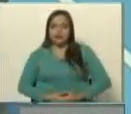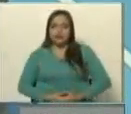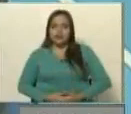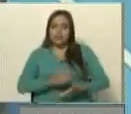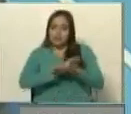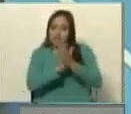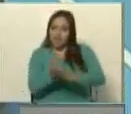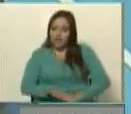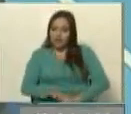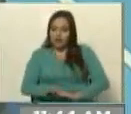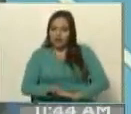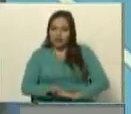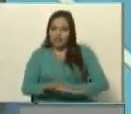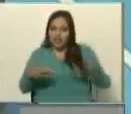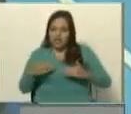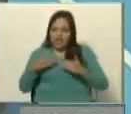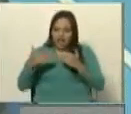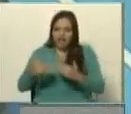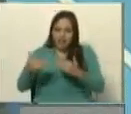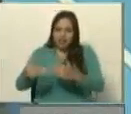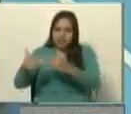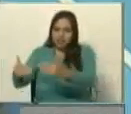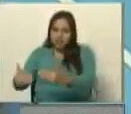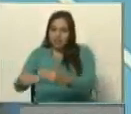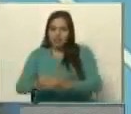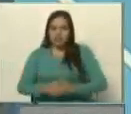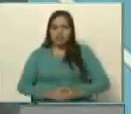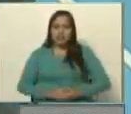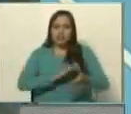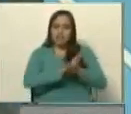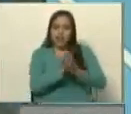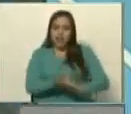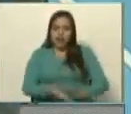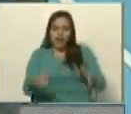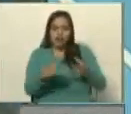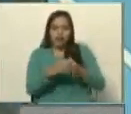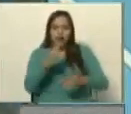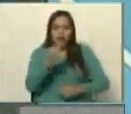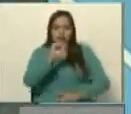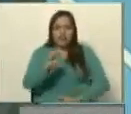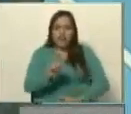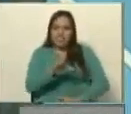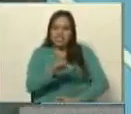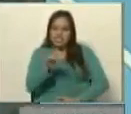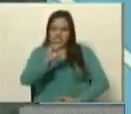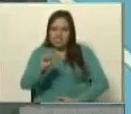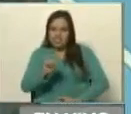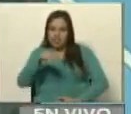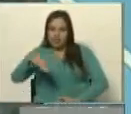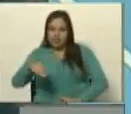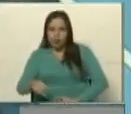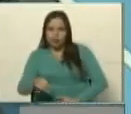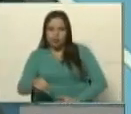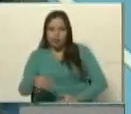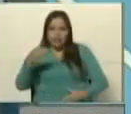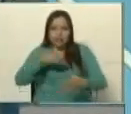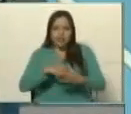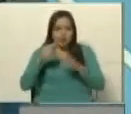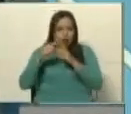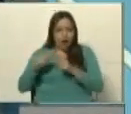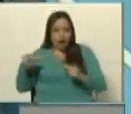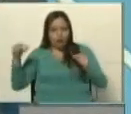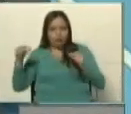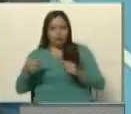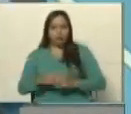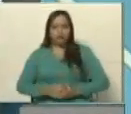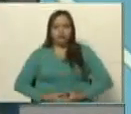suprime el avance y derrota al fascismo japonés en Asia. Hoy, a tantos años de